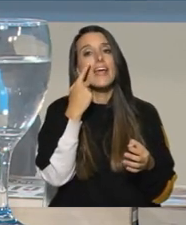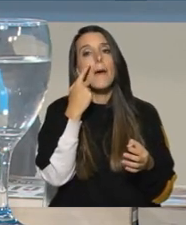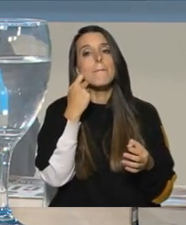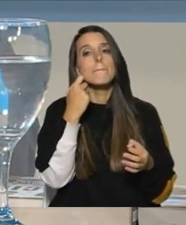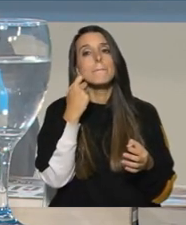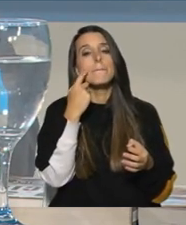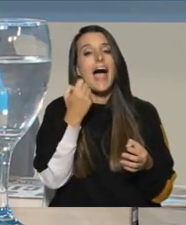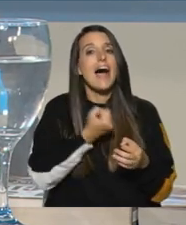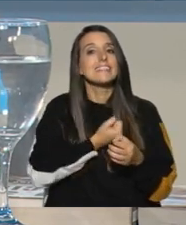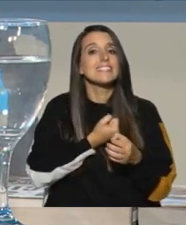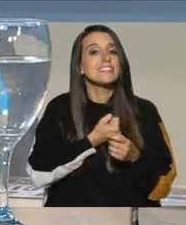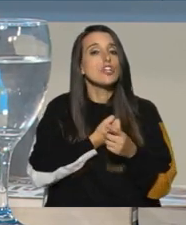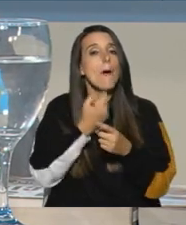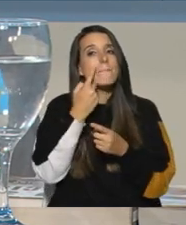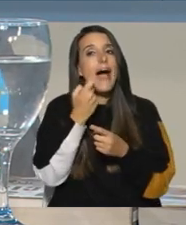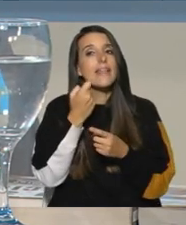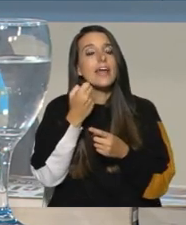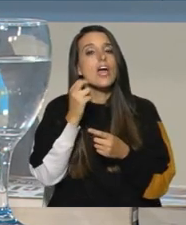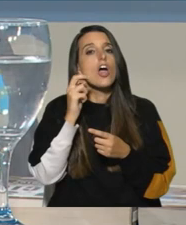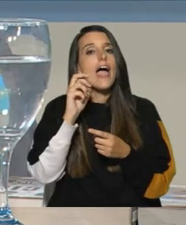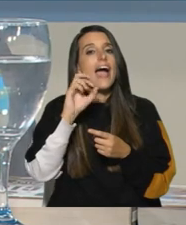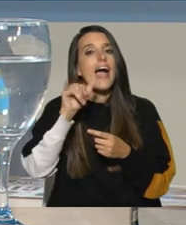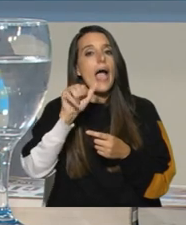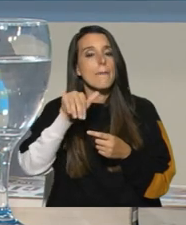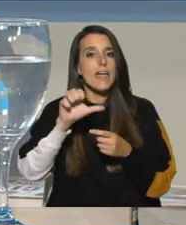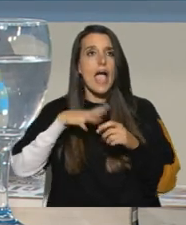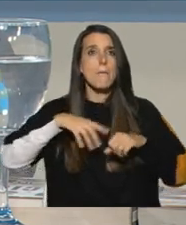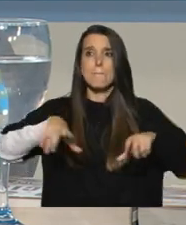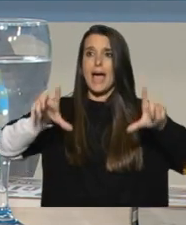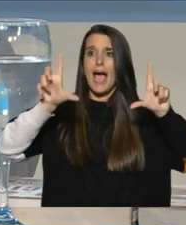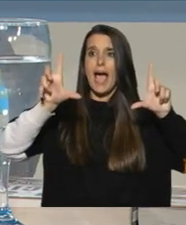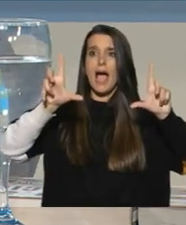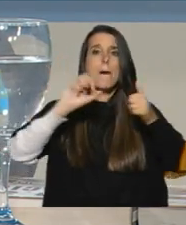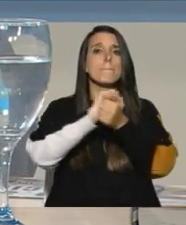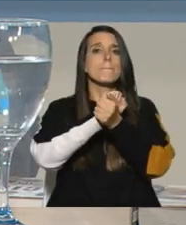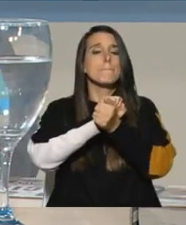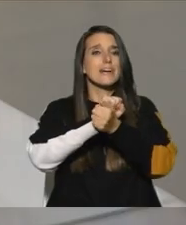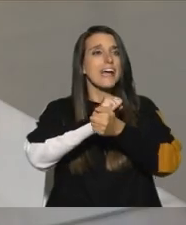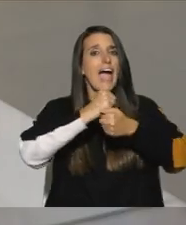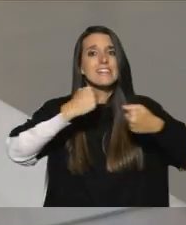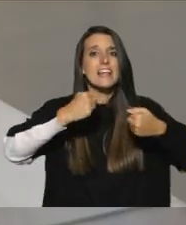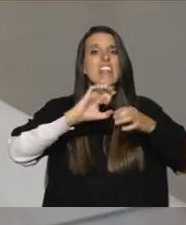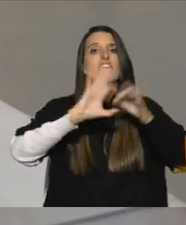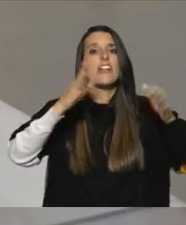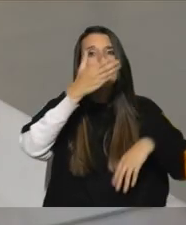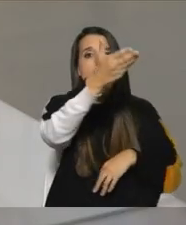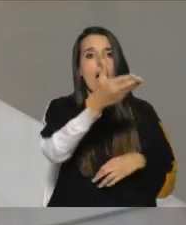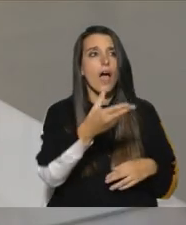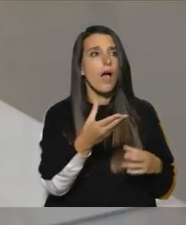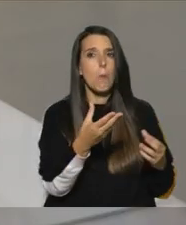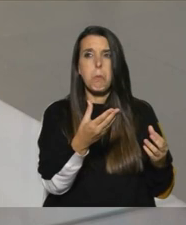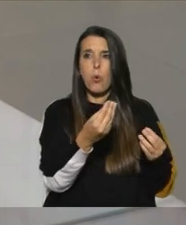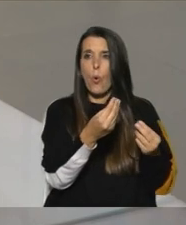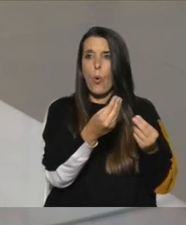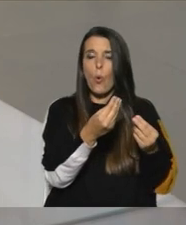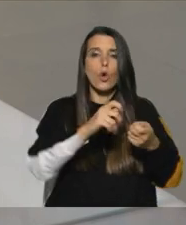el asesino del padre de Jaime Orosa tiene una plaqueta en el Plenario de Libertad. Y como eso es cantidad de casos, que se